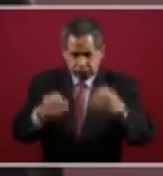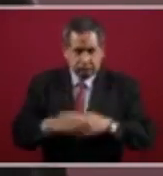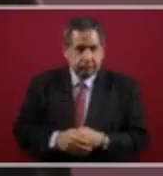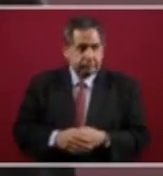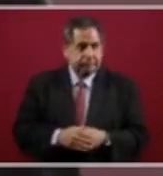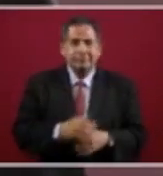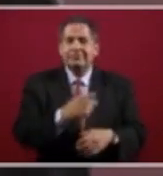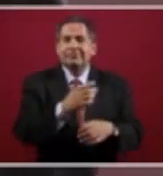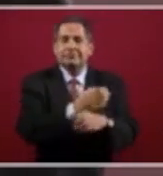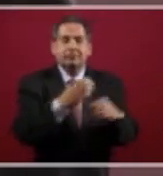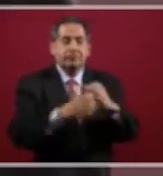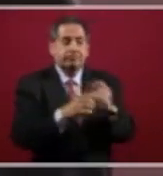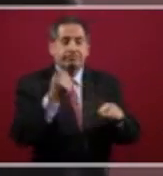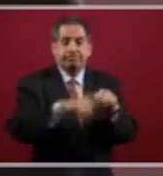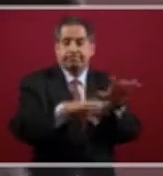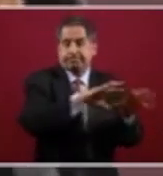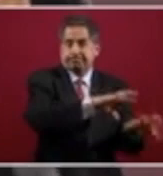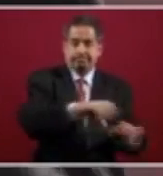de dominio.